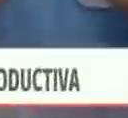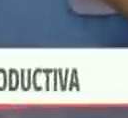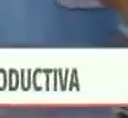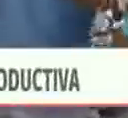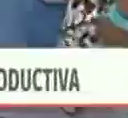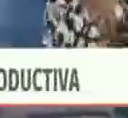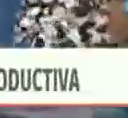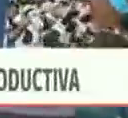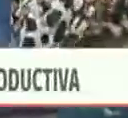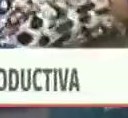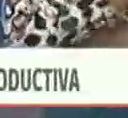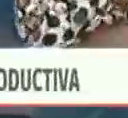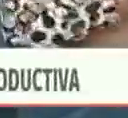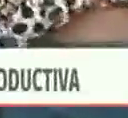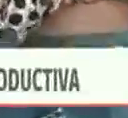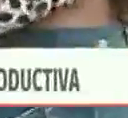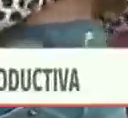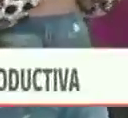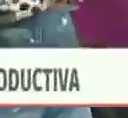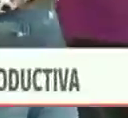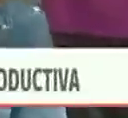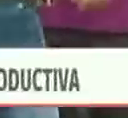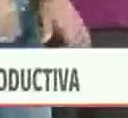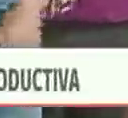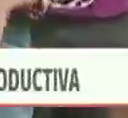espacios recreativos de El Laguito.